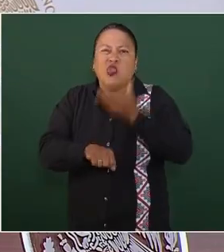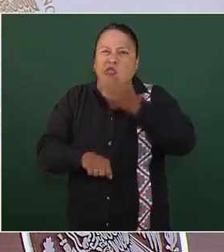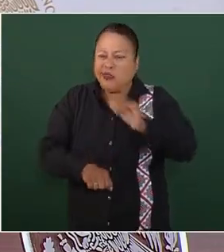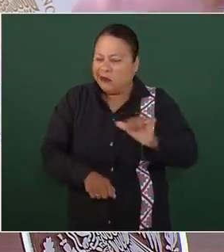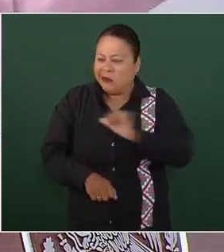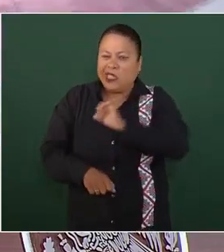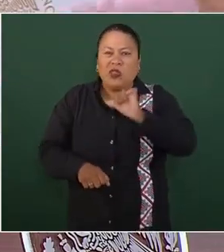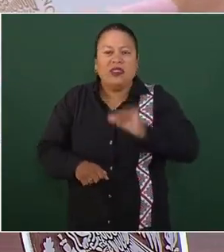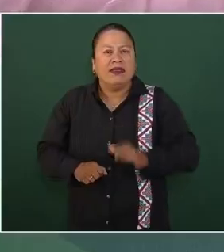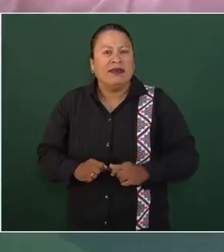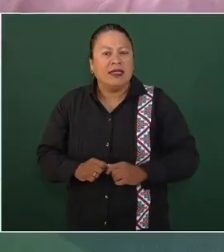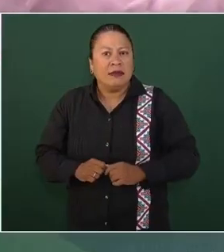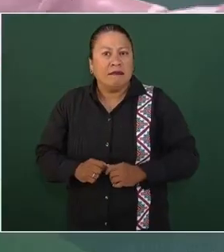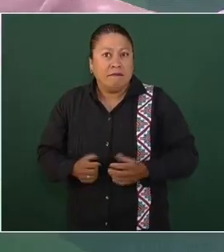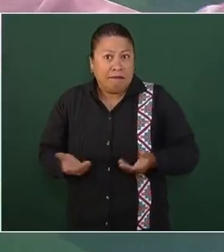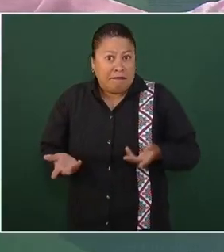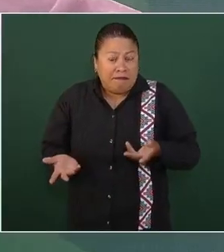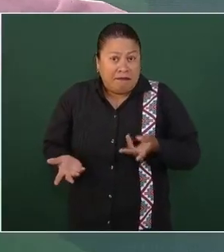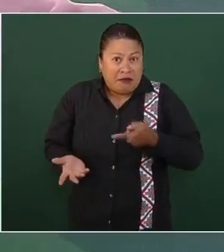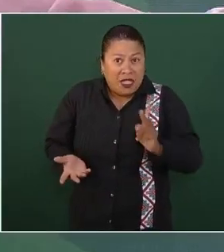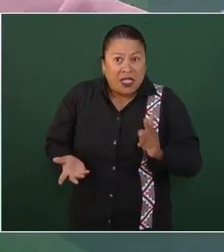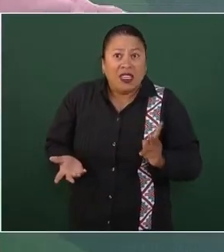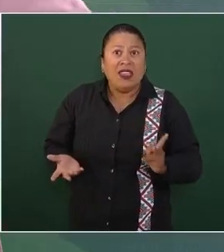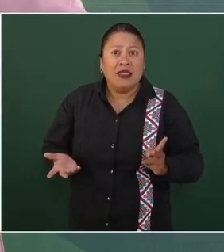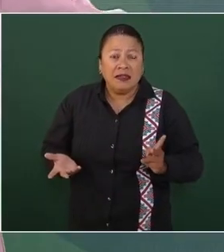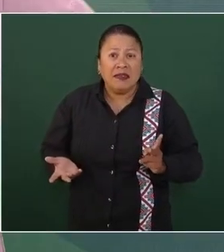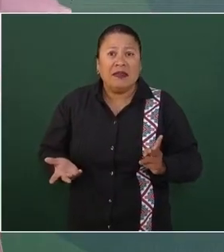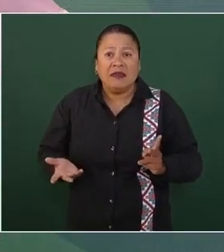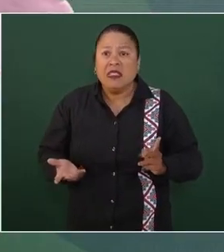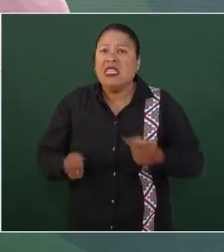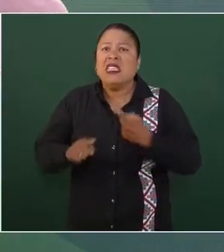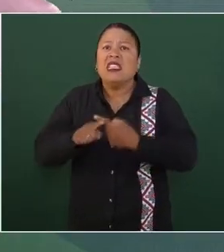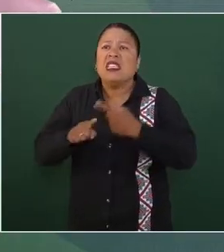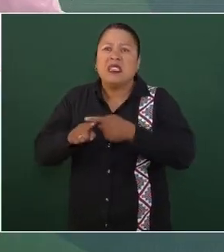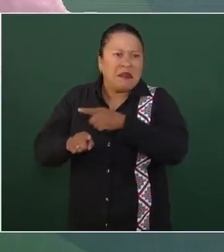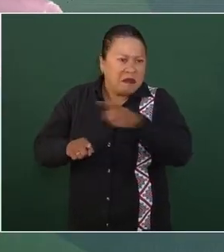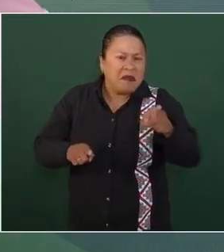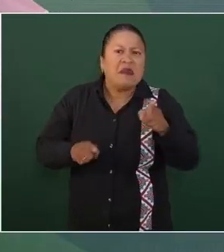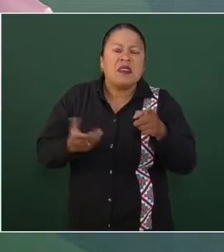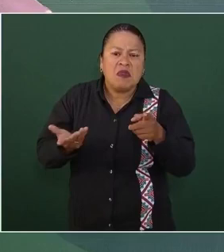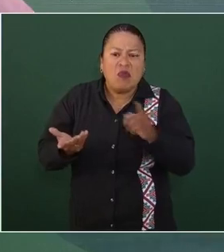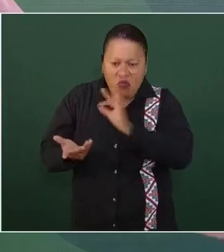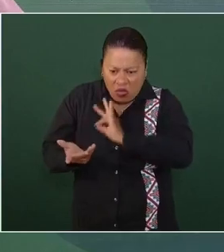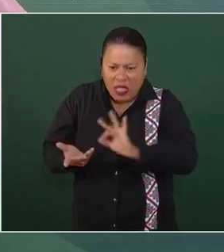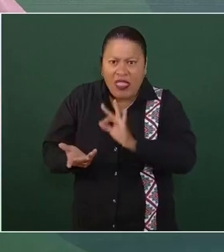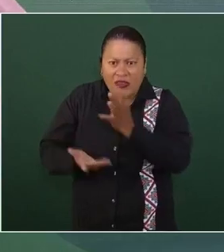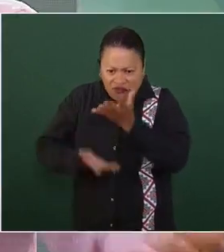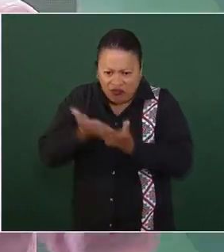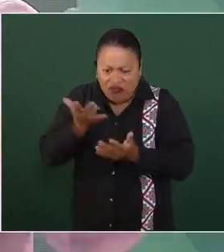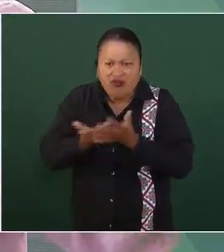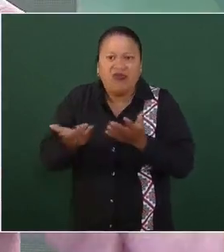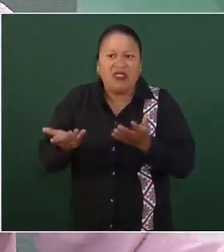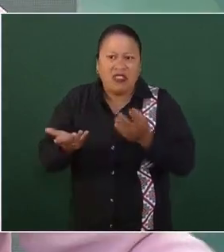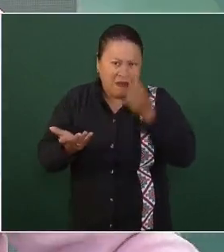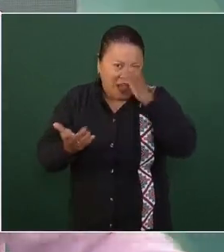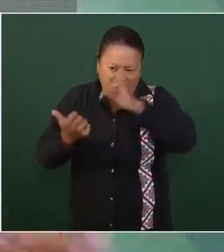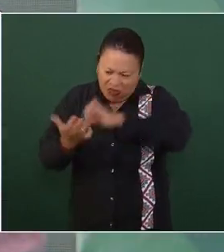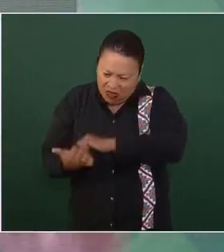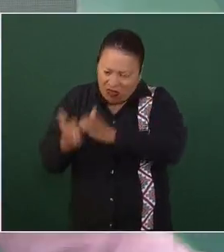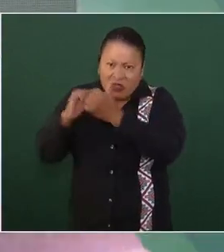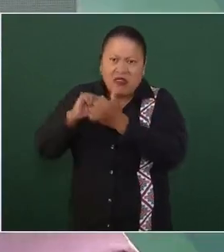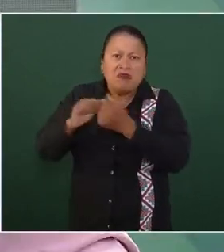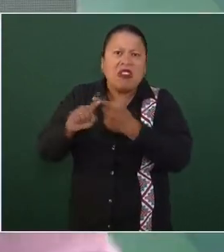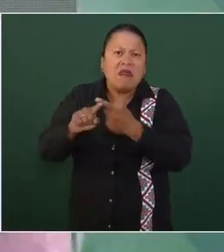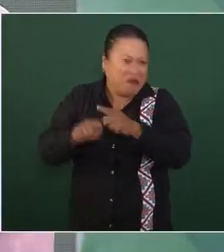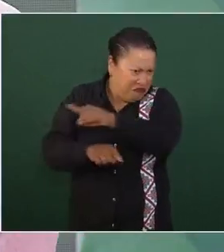pero pero quién es el que puede llevar a cabo una transformación